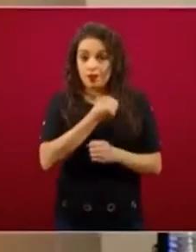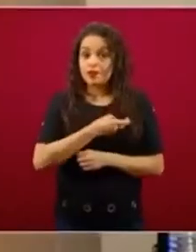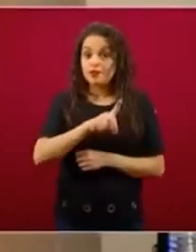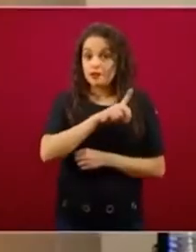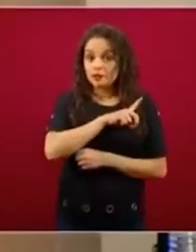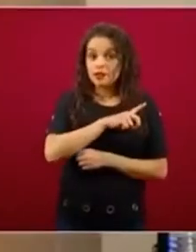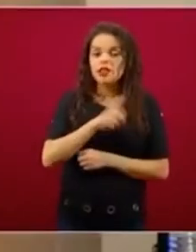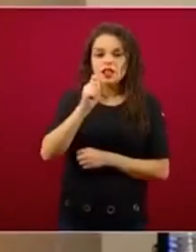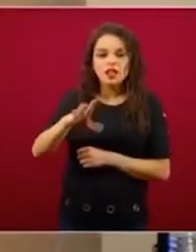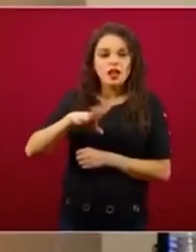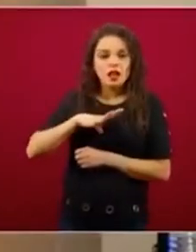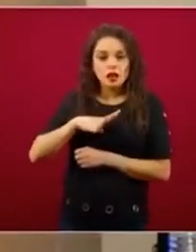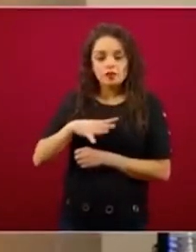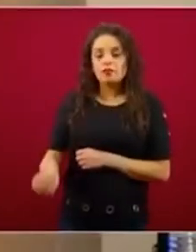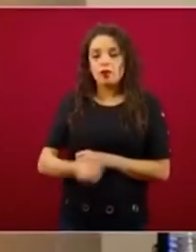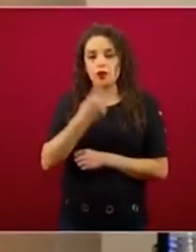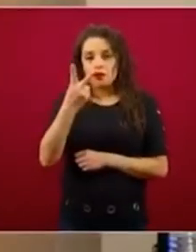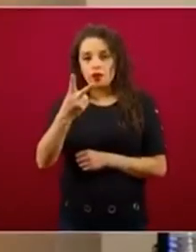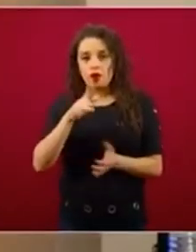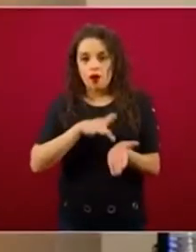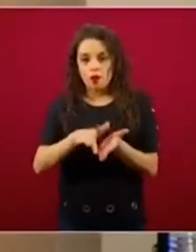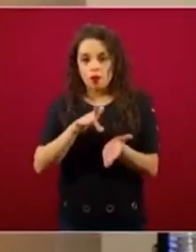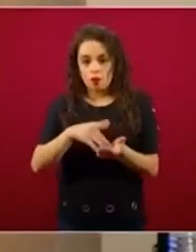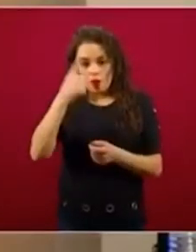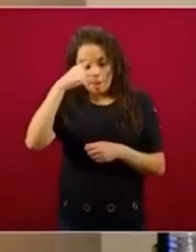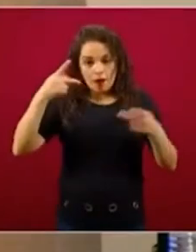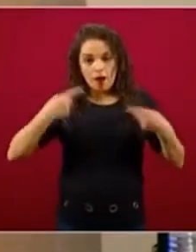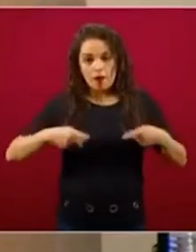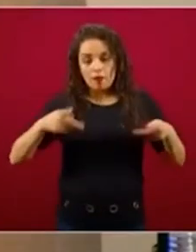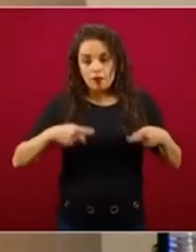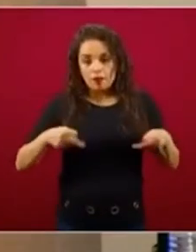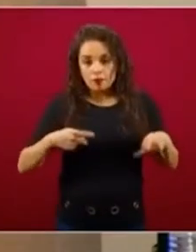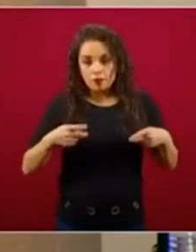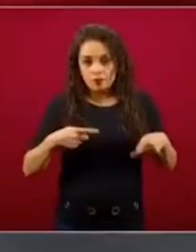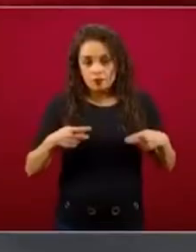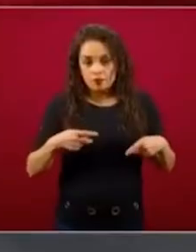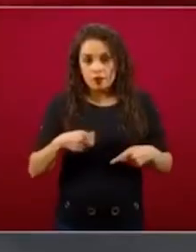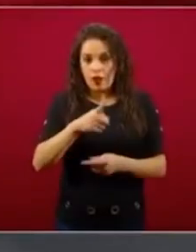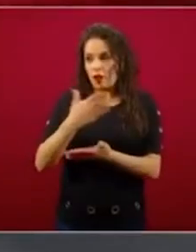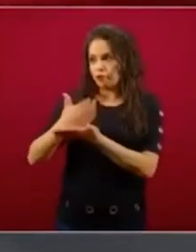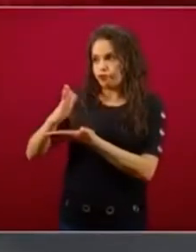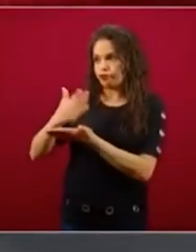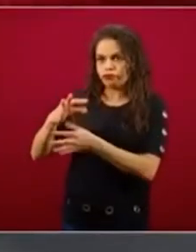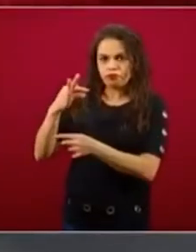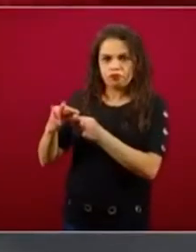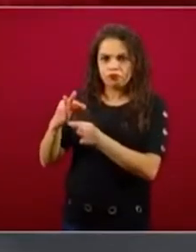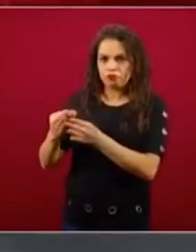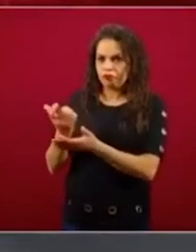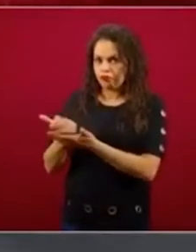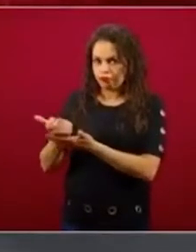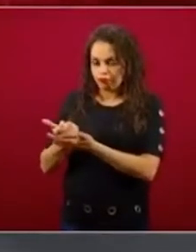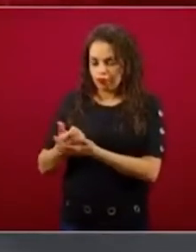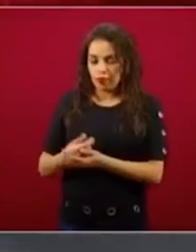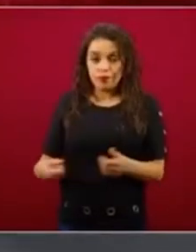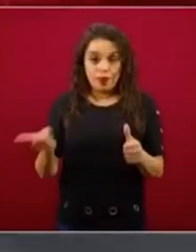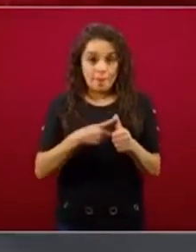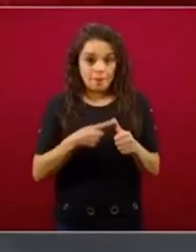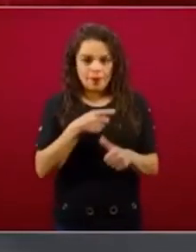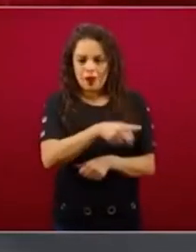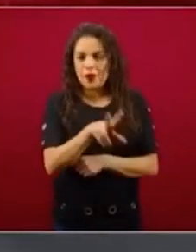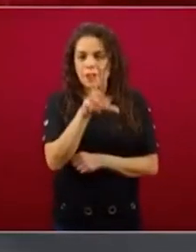precisamente dos apoyos para las personas que están haciendo sus abonos primero que no se preocupen estamos